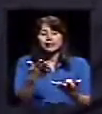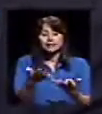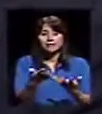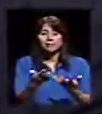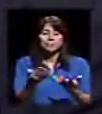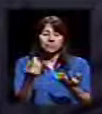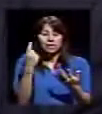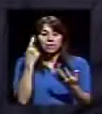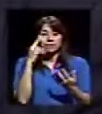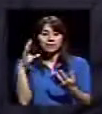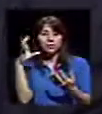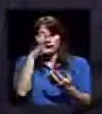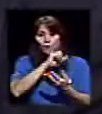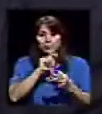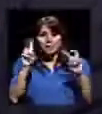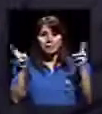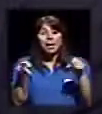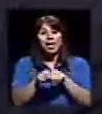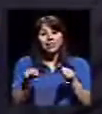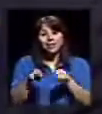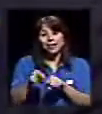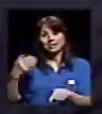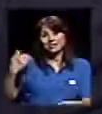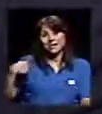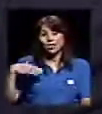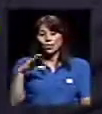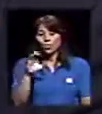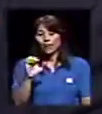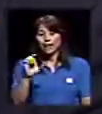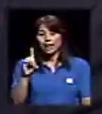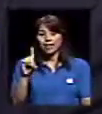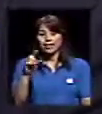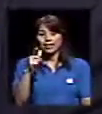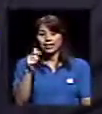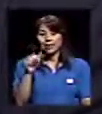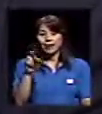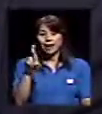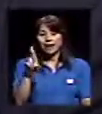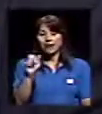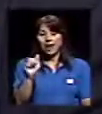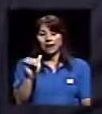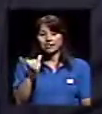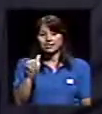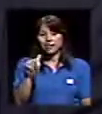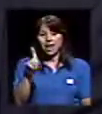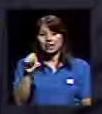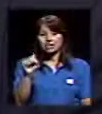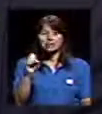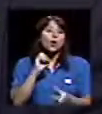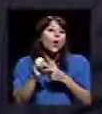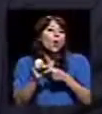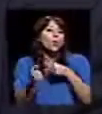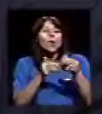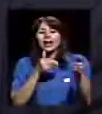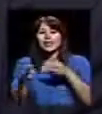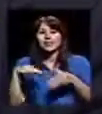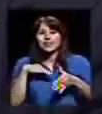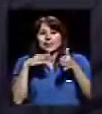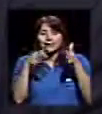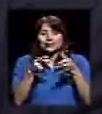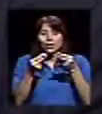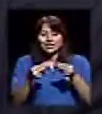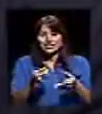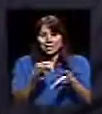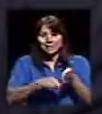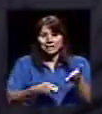tema, además de que a don Edgar Ayales, o a quien sea el ministro de Hacienda del país, ese tema le...